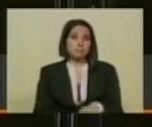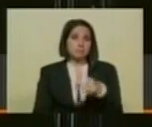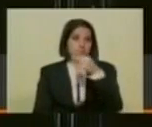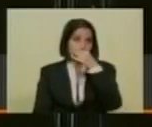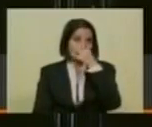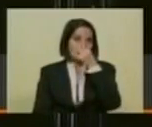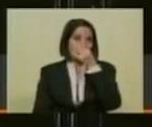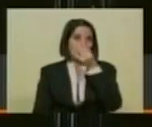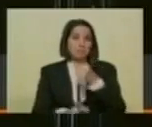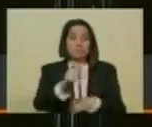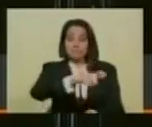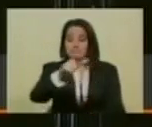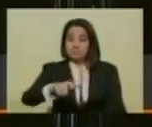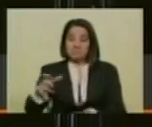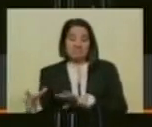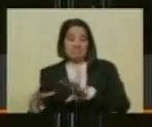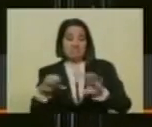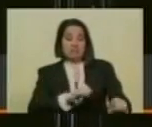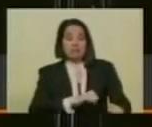Los fascistas son cobardes.